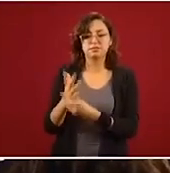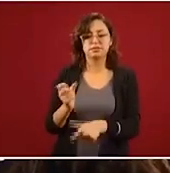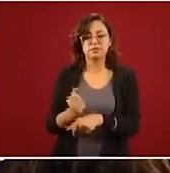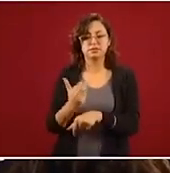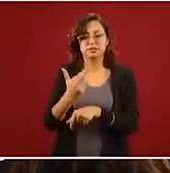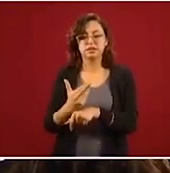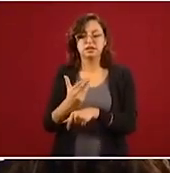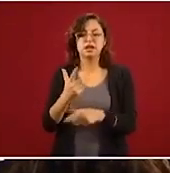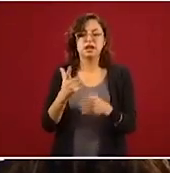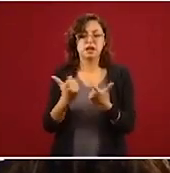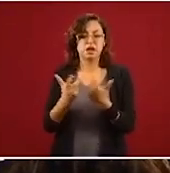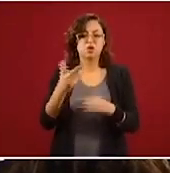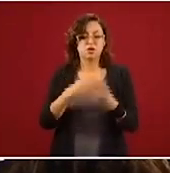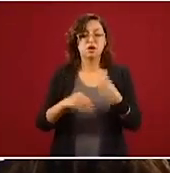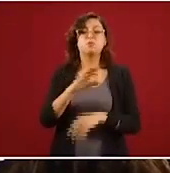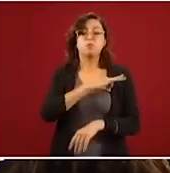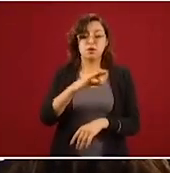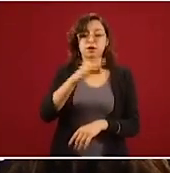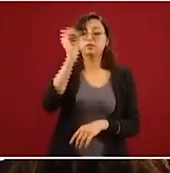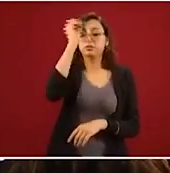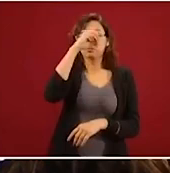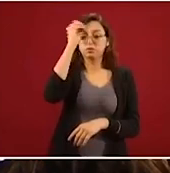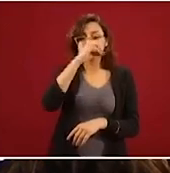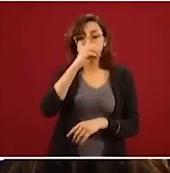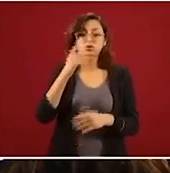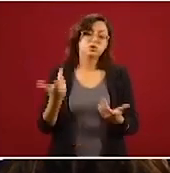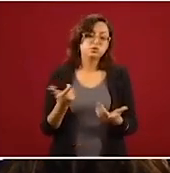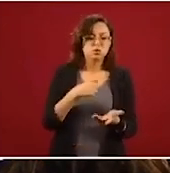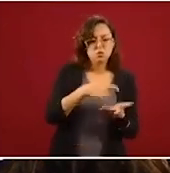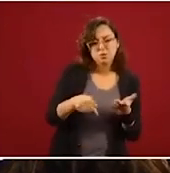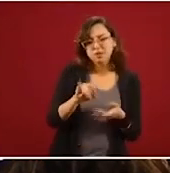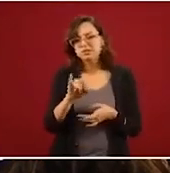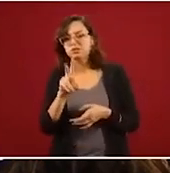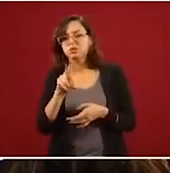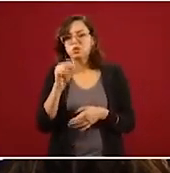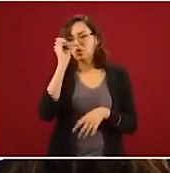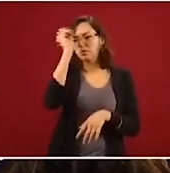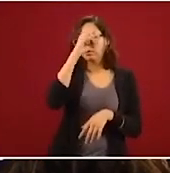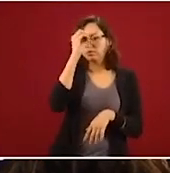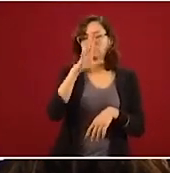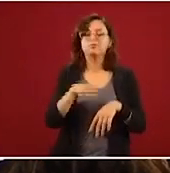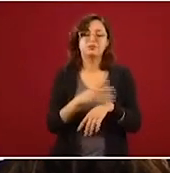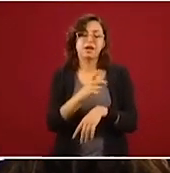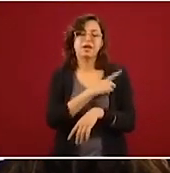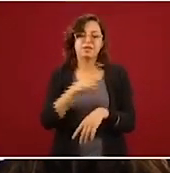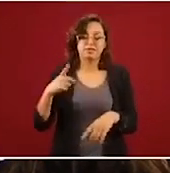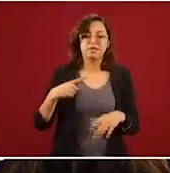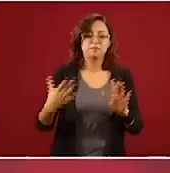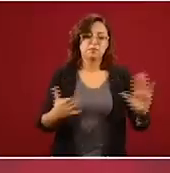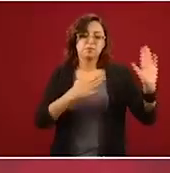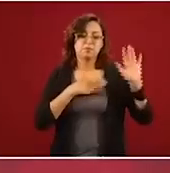tiene opinión sobre las compras, porque justamente vigilamos que se cumplan los